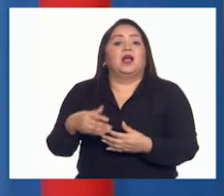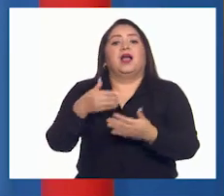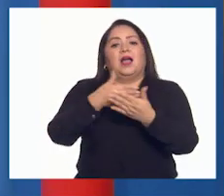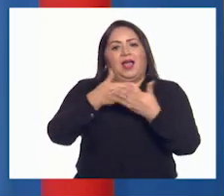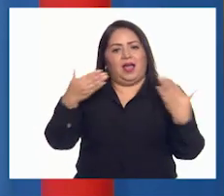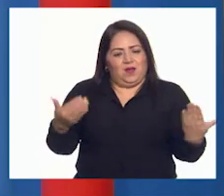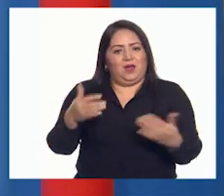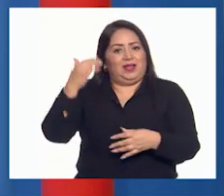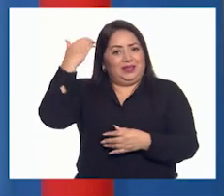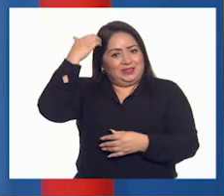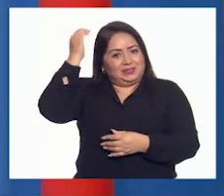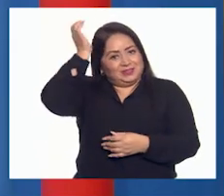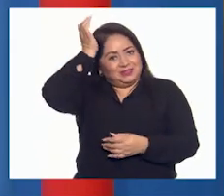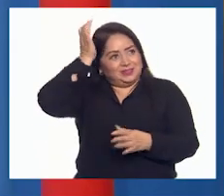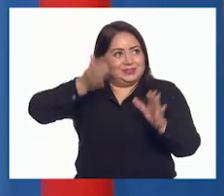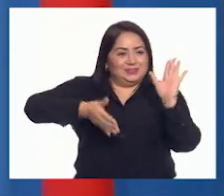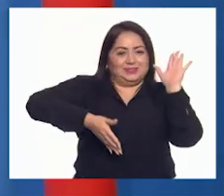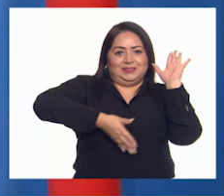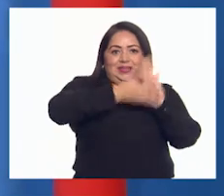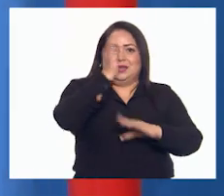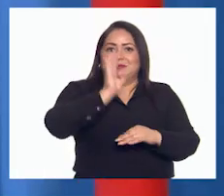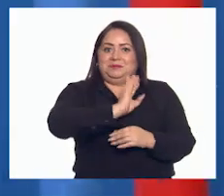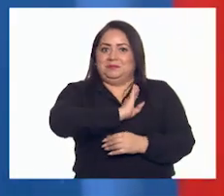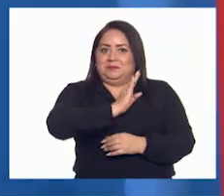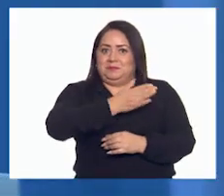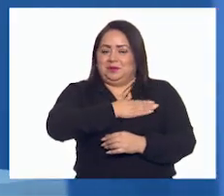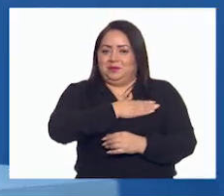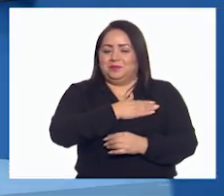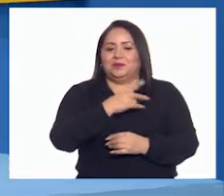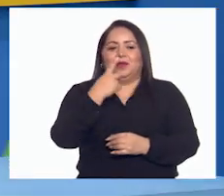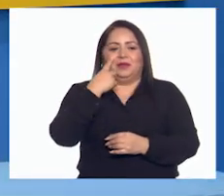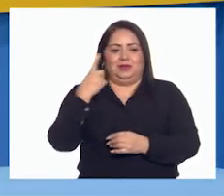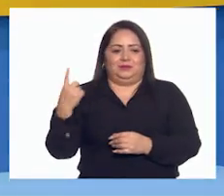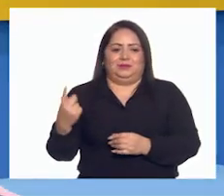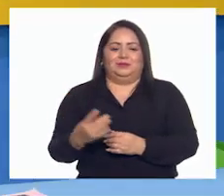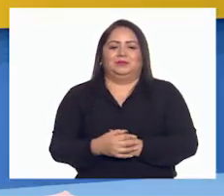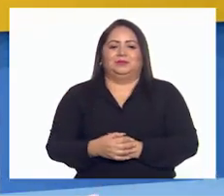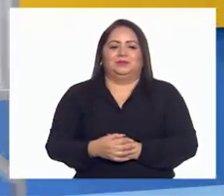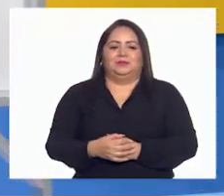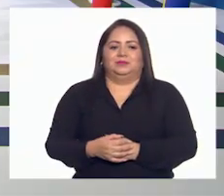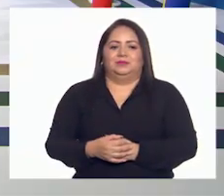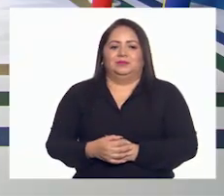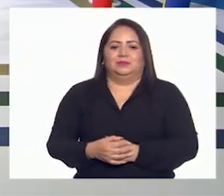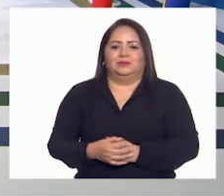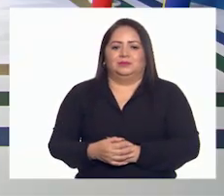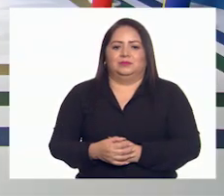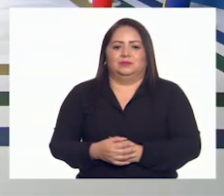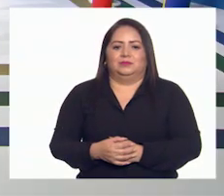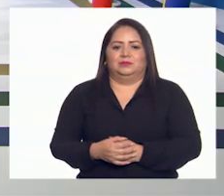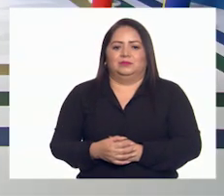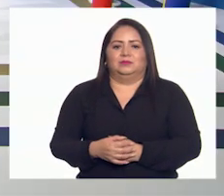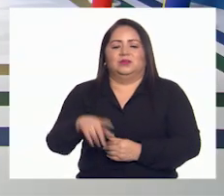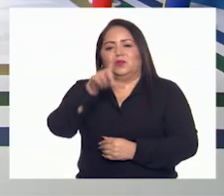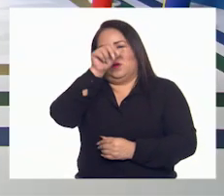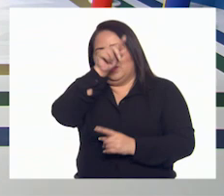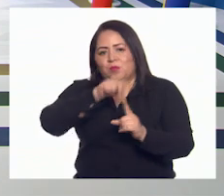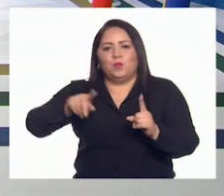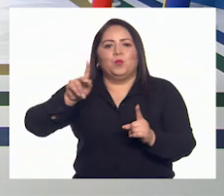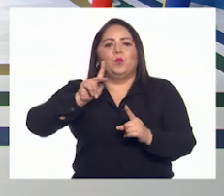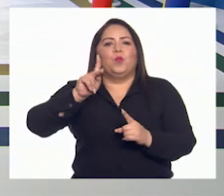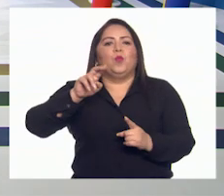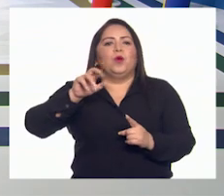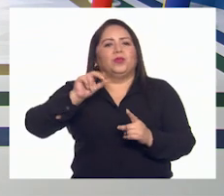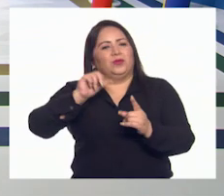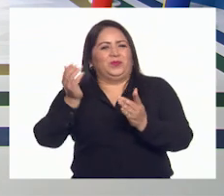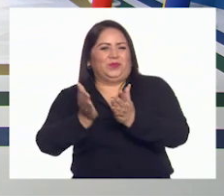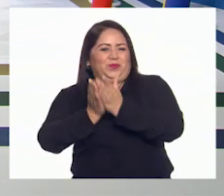el regreso de Cristóbal Colón a España. Vamos a regresar las carabelas hacia el puerto de Lisboa,